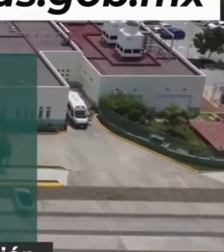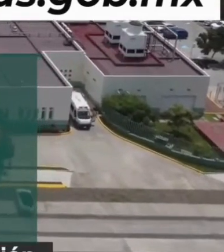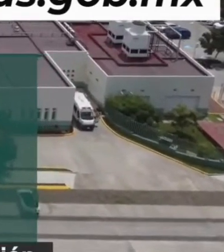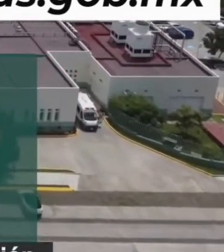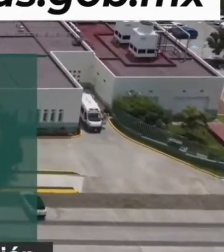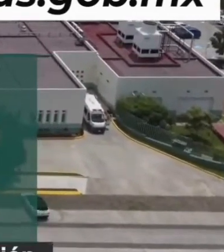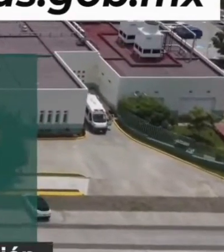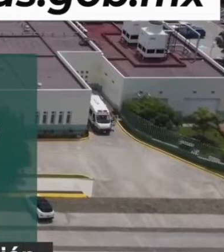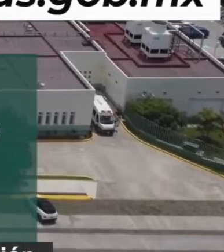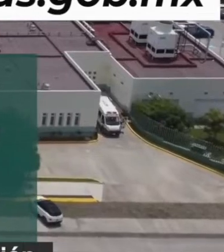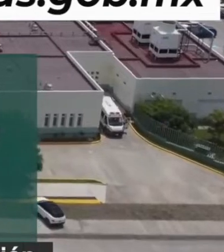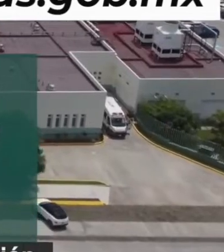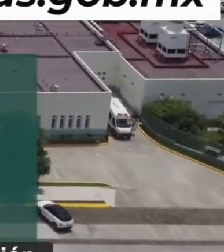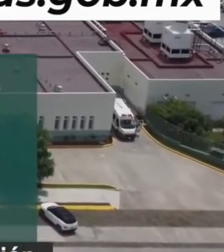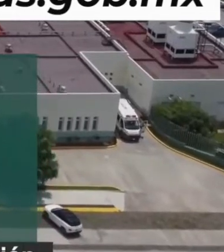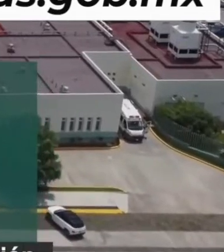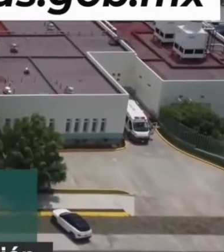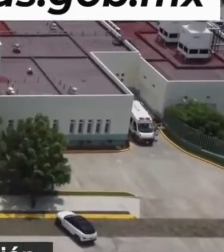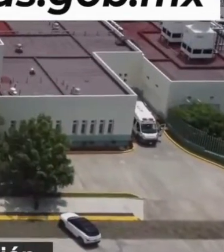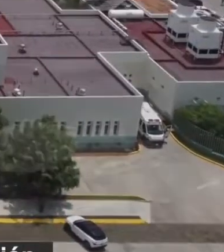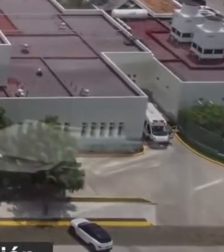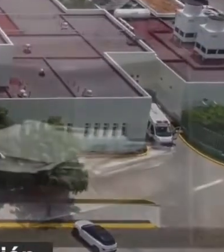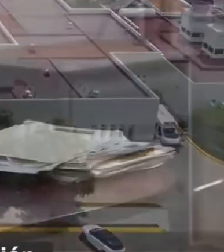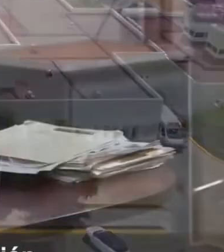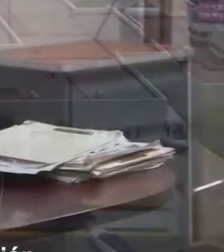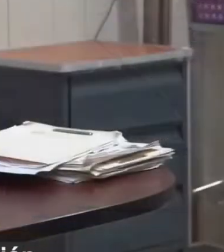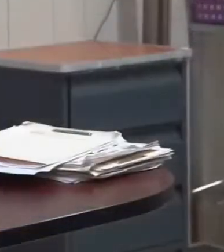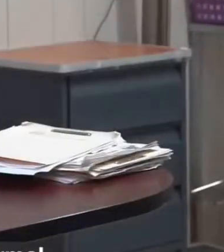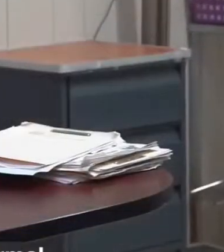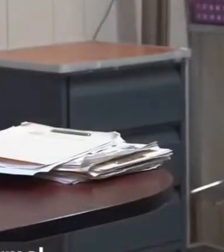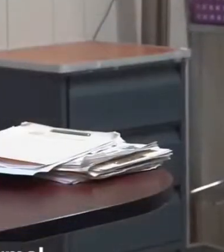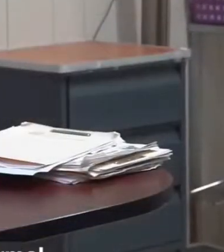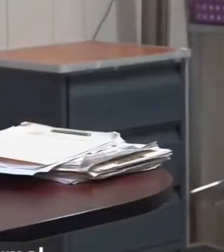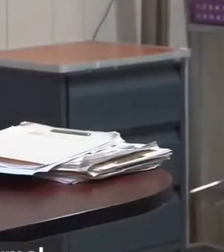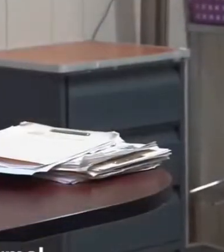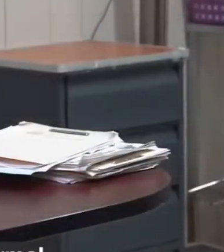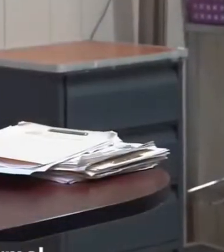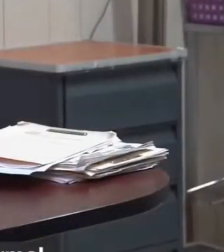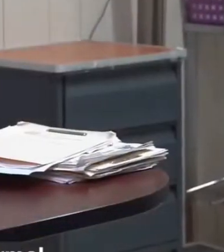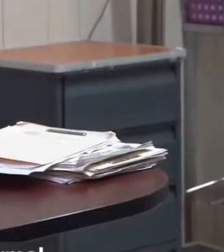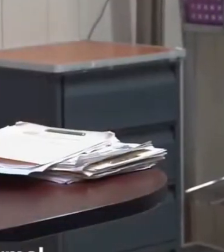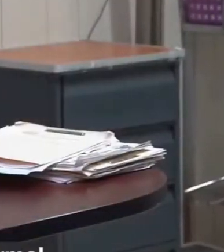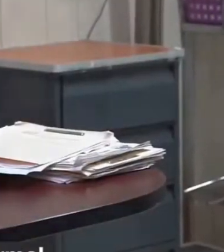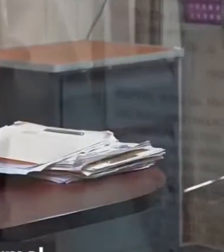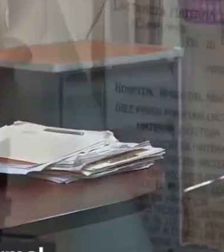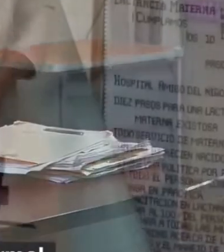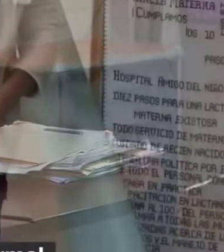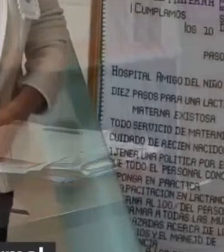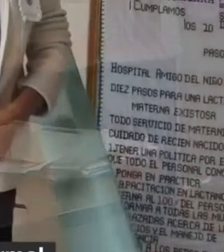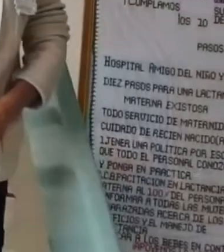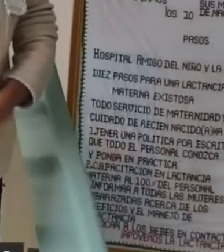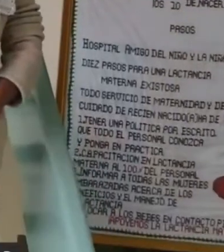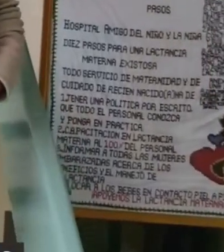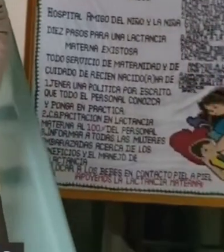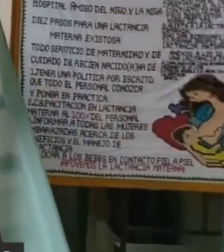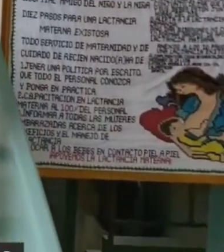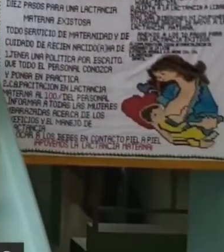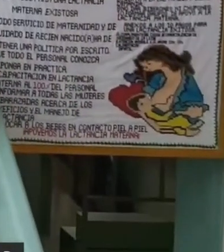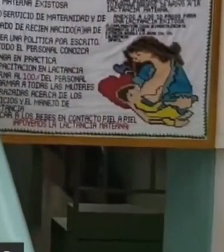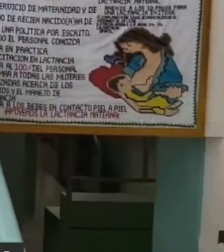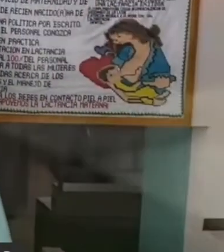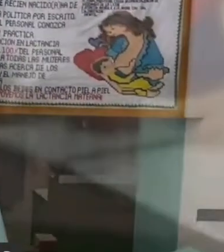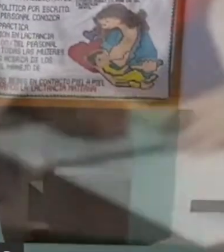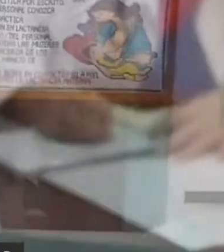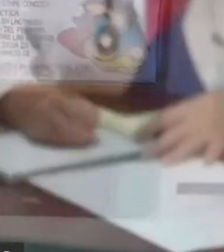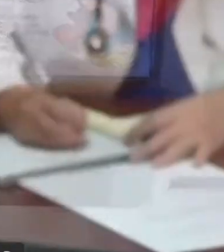www.medicosespecialistas.gov.mx para inscribirse y obtener el folio de participación. El folio de participación expresa la solicitud formal de